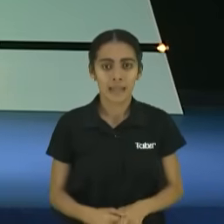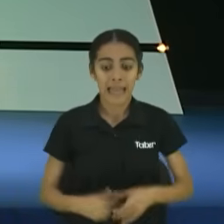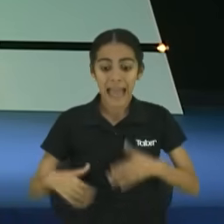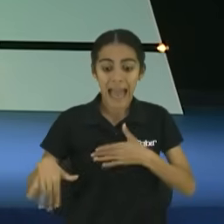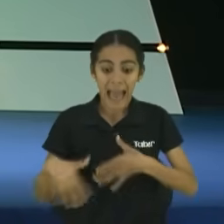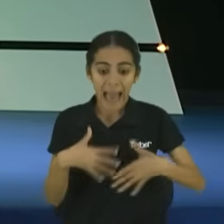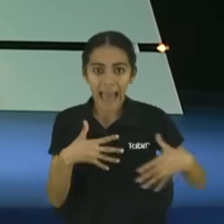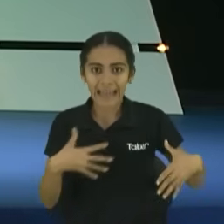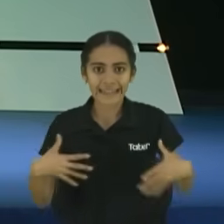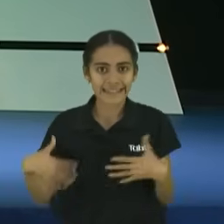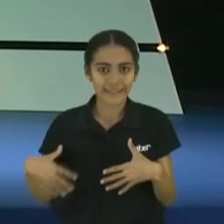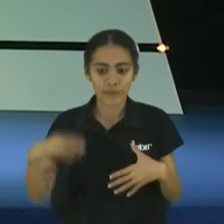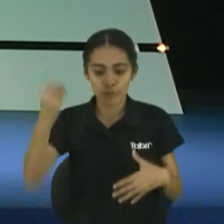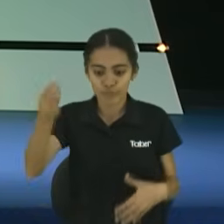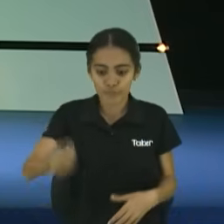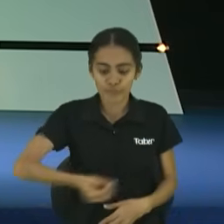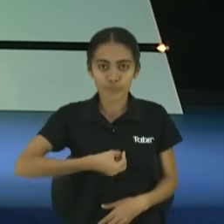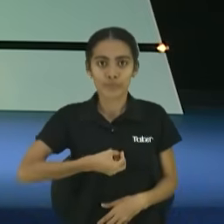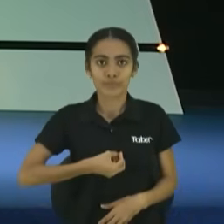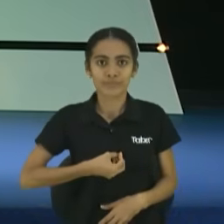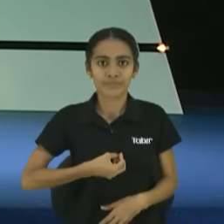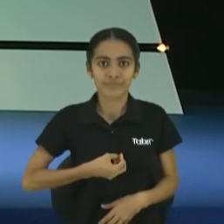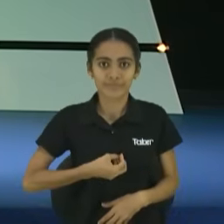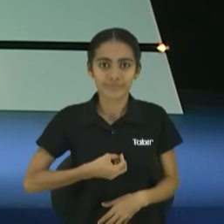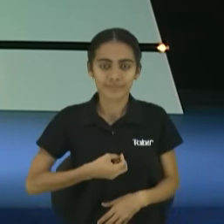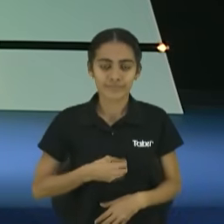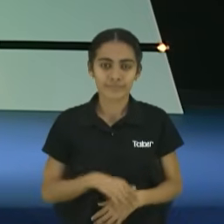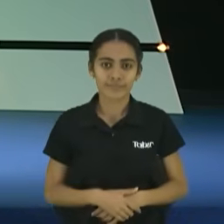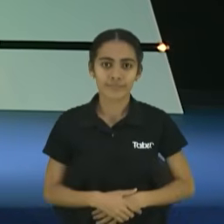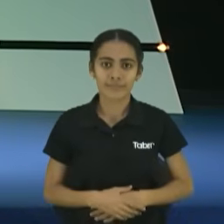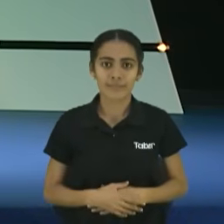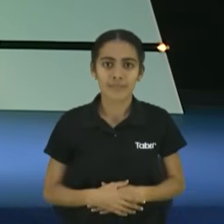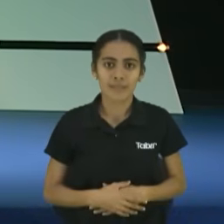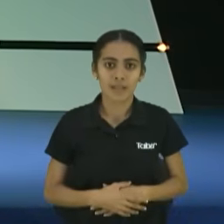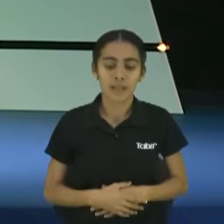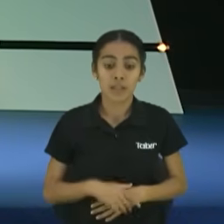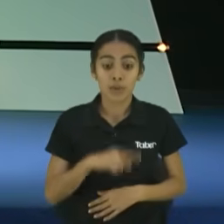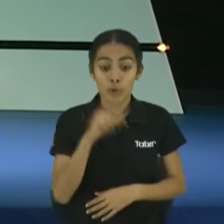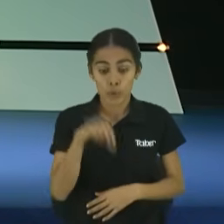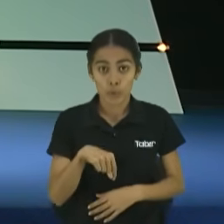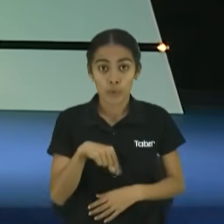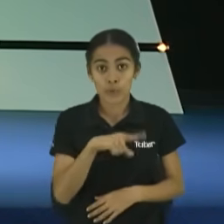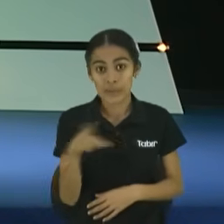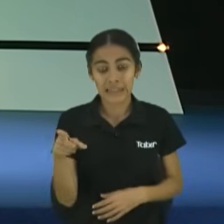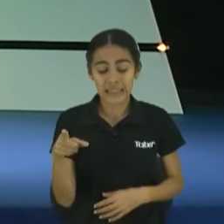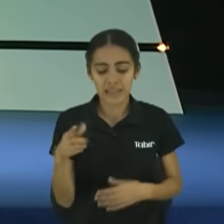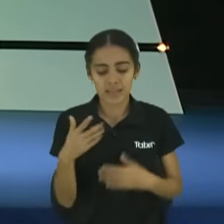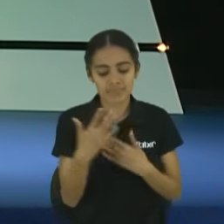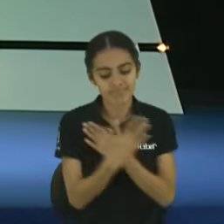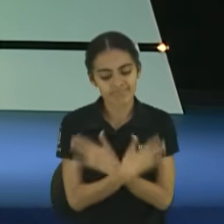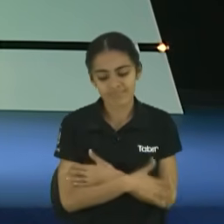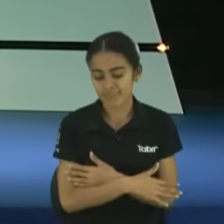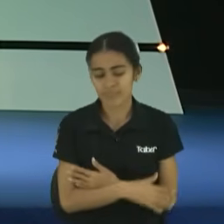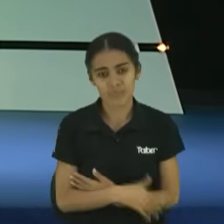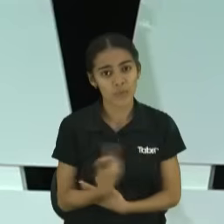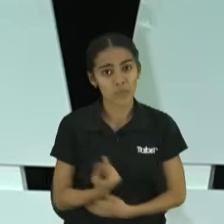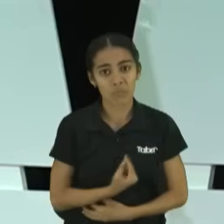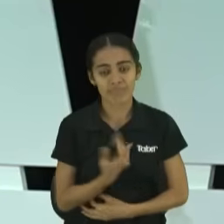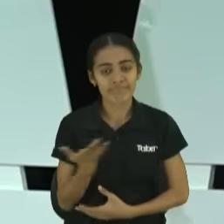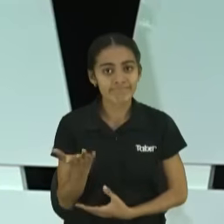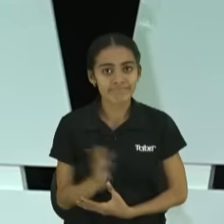Santo acciona en nosotros. Y si hoy estás desconsolado por algo que ha sucedido, lo cual es